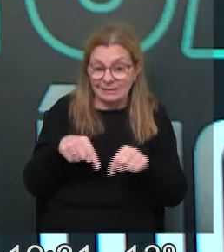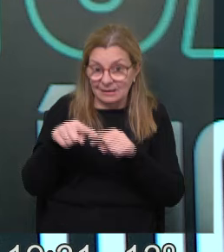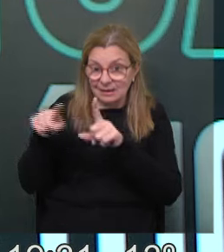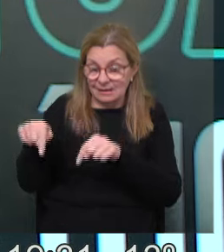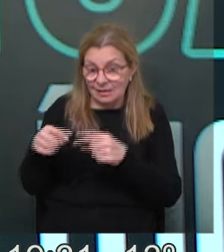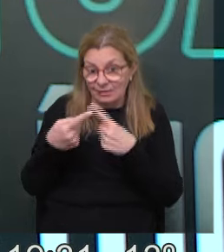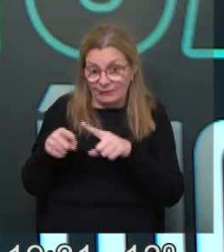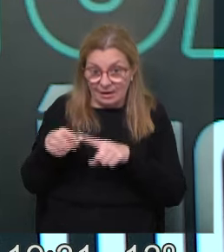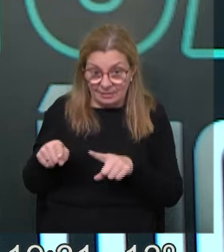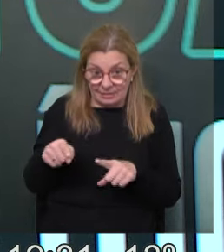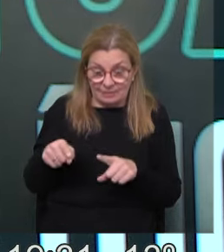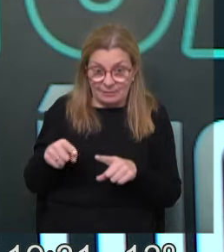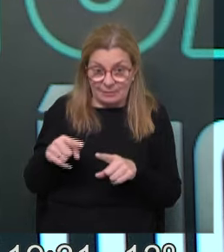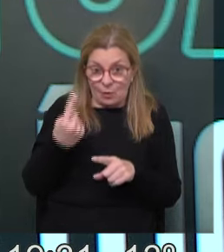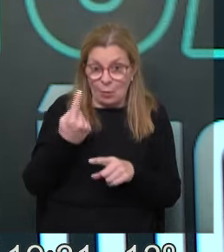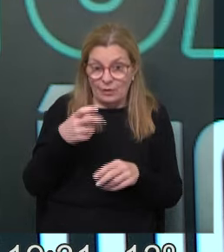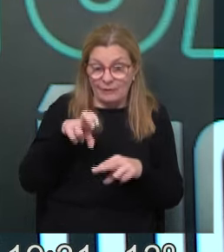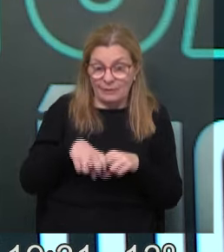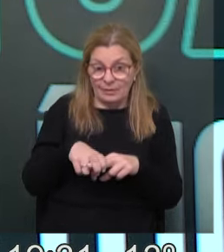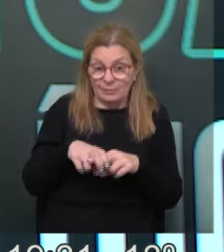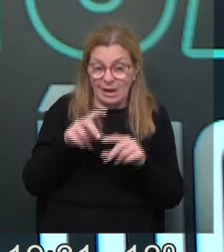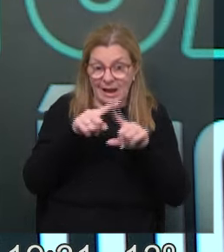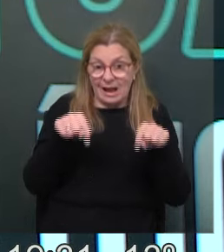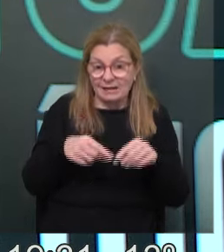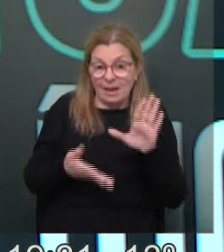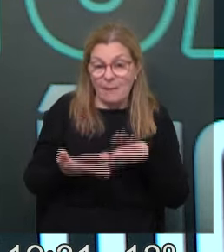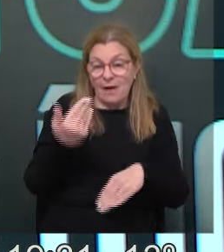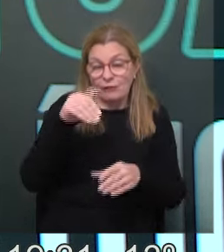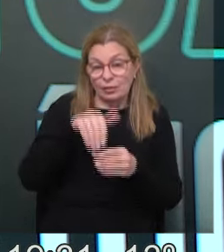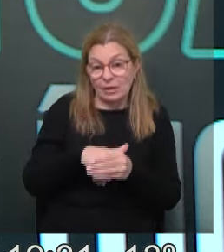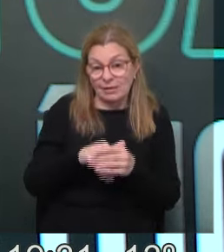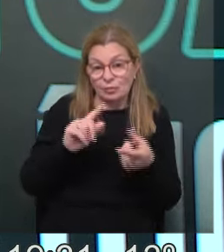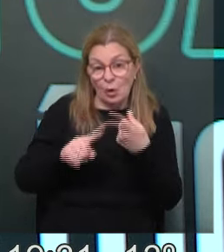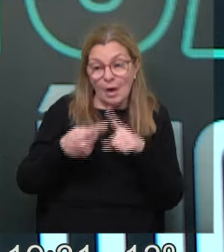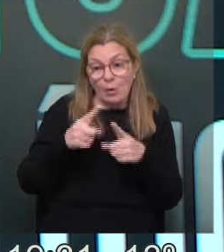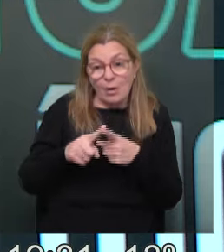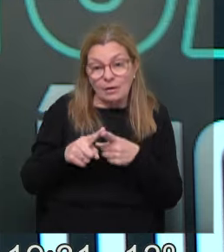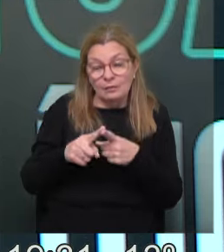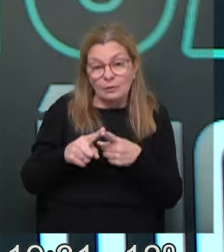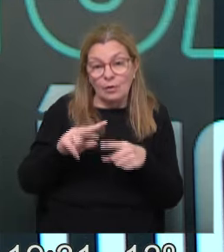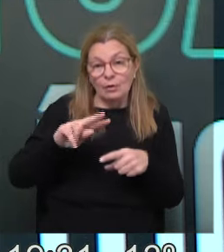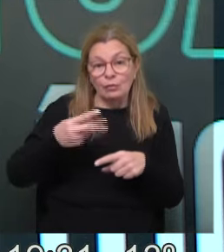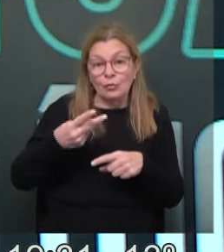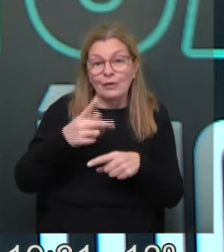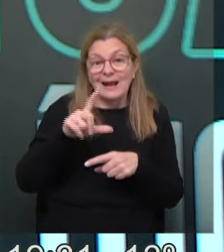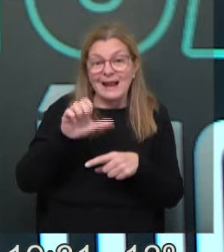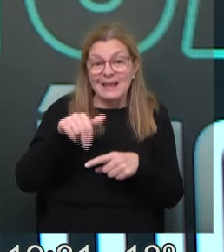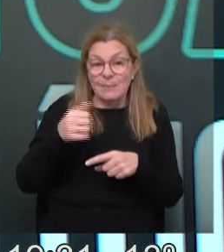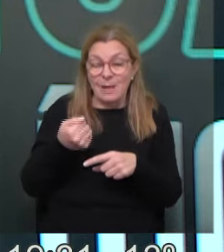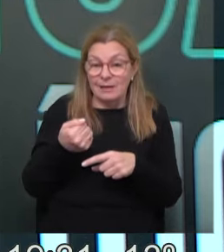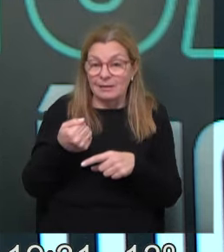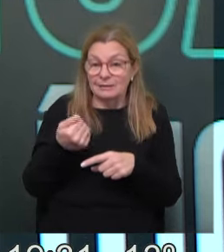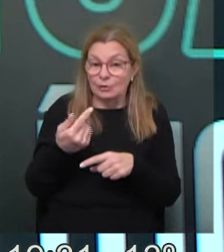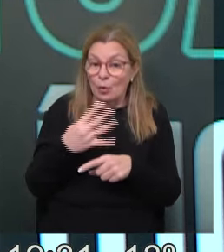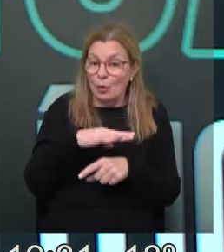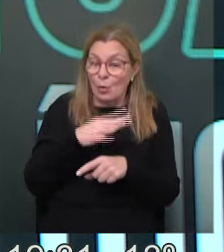la cantidad de bancas que haya si hay una sola banca va a ser la lista más votada Y si no hay acuerdo de sublema la la adjudicación va a ser la lista más votada y